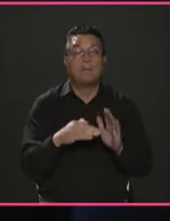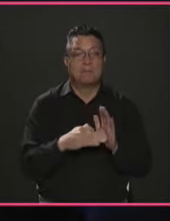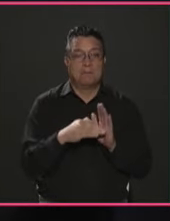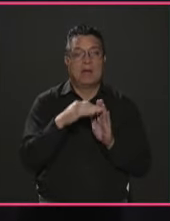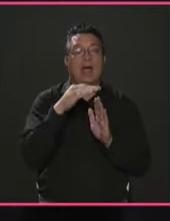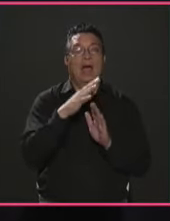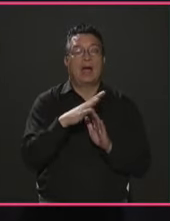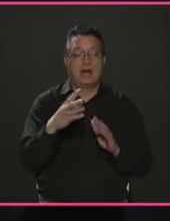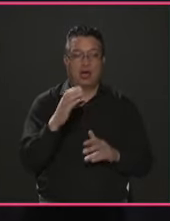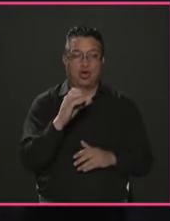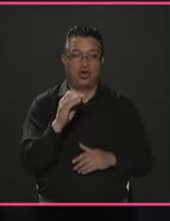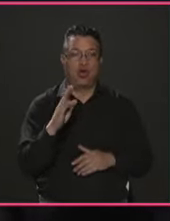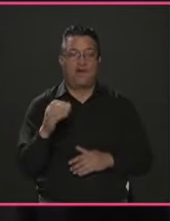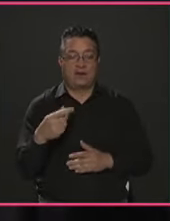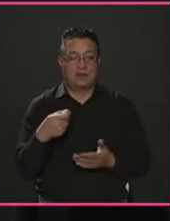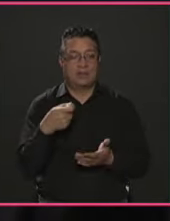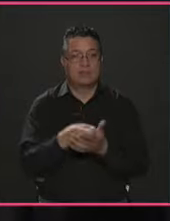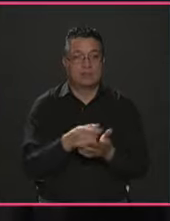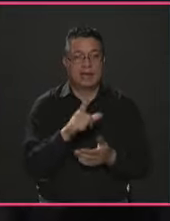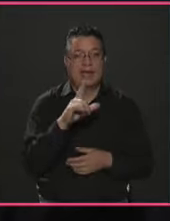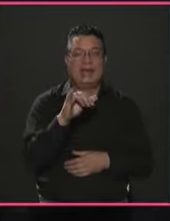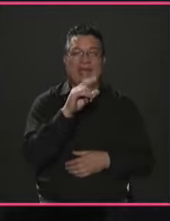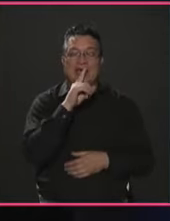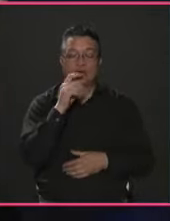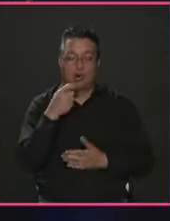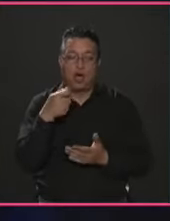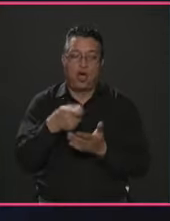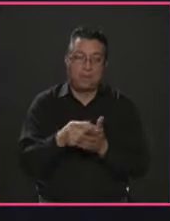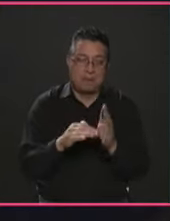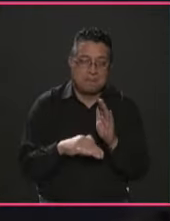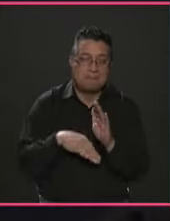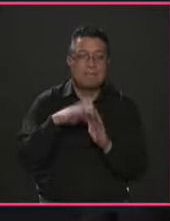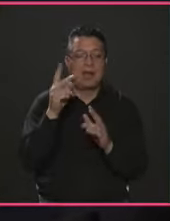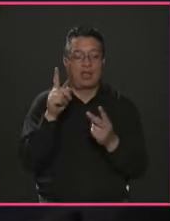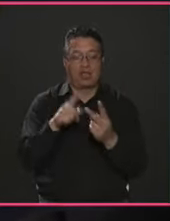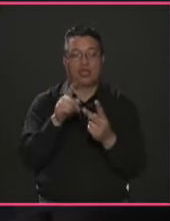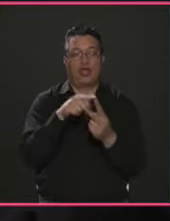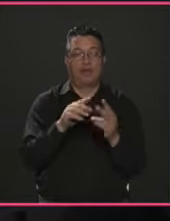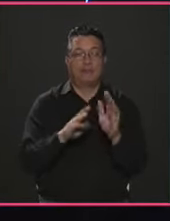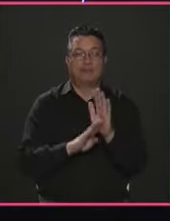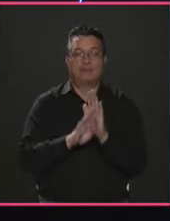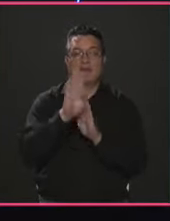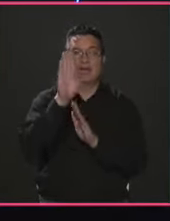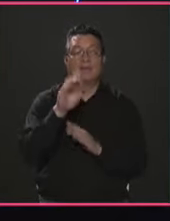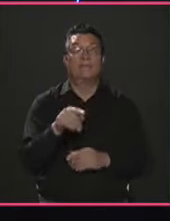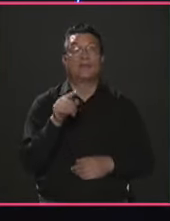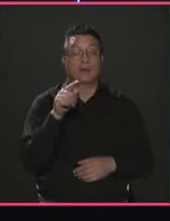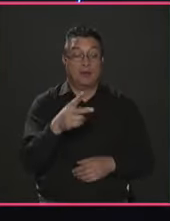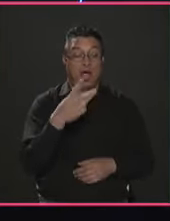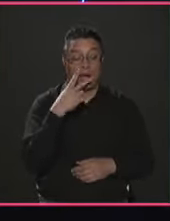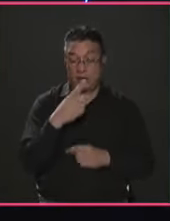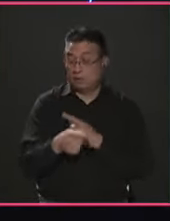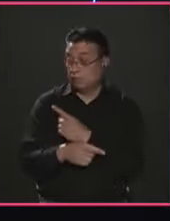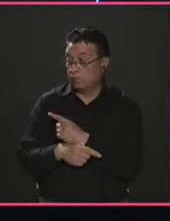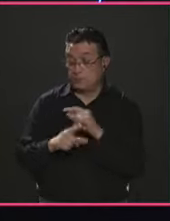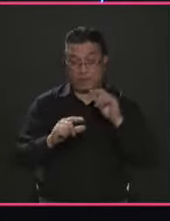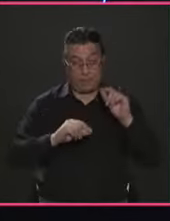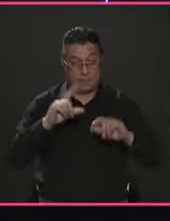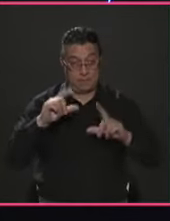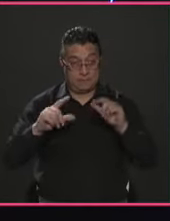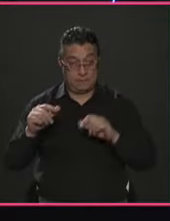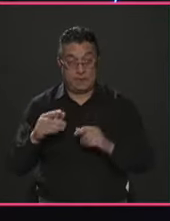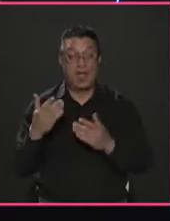demanda por cobre gran aumento de la demanda por litio acá tengo bsica amente un